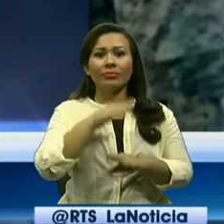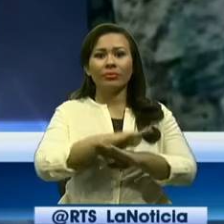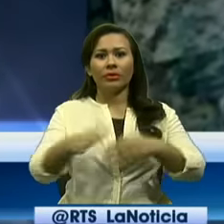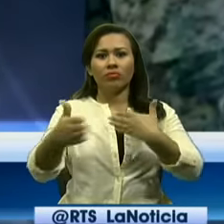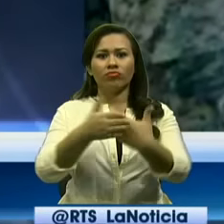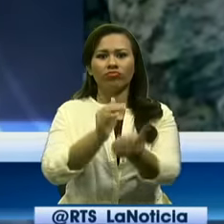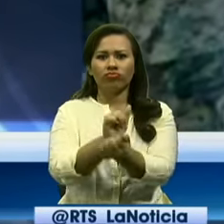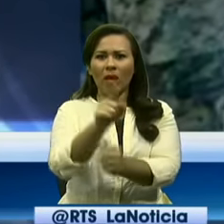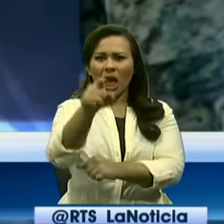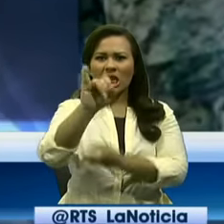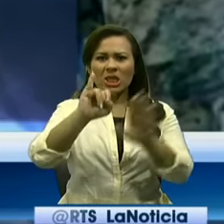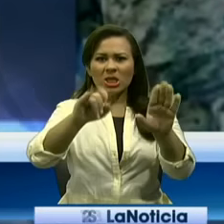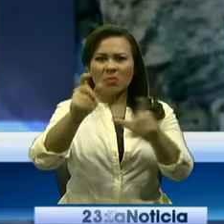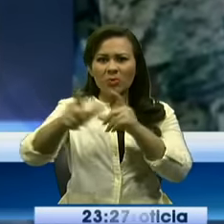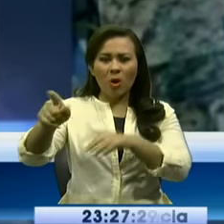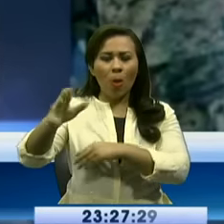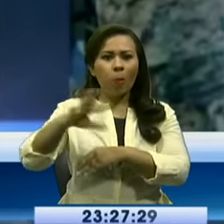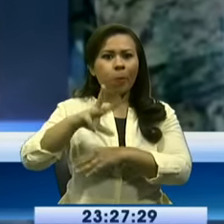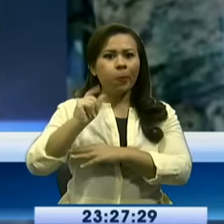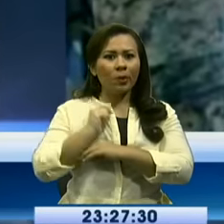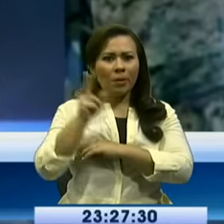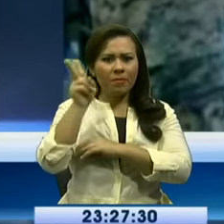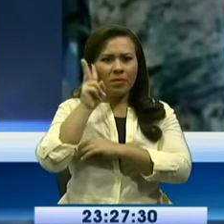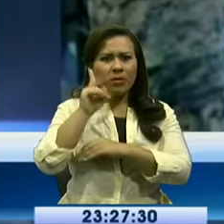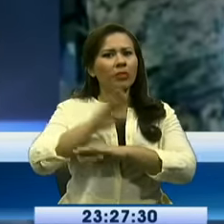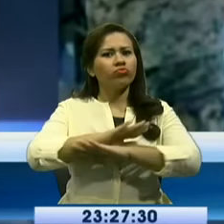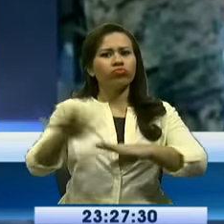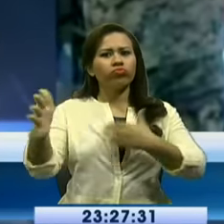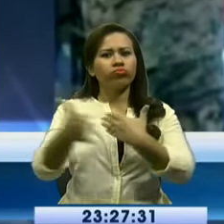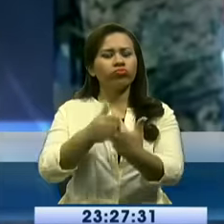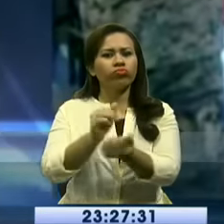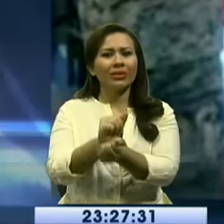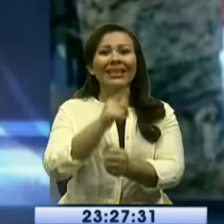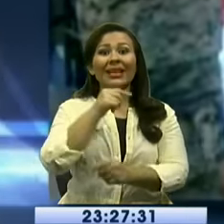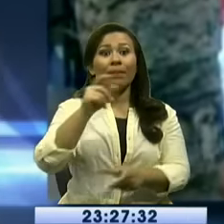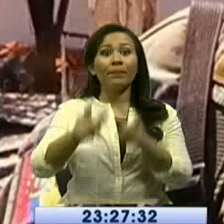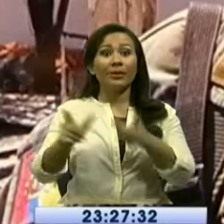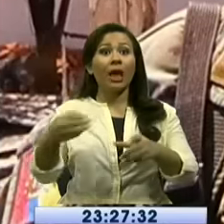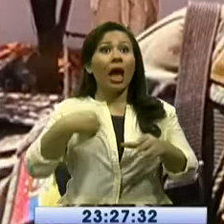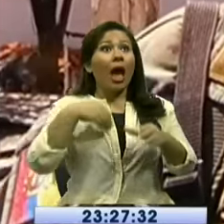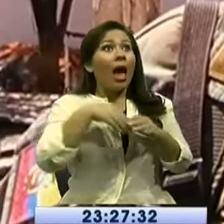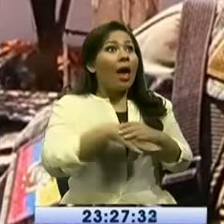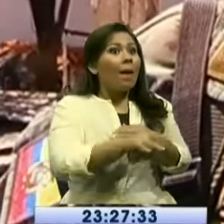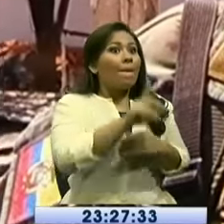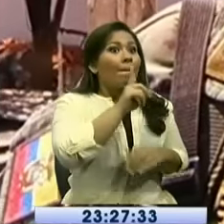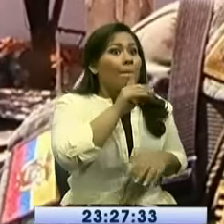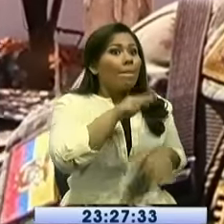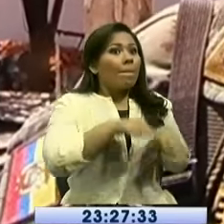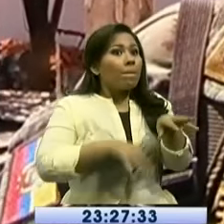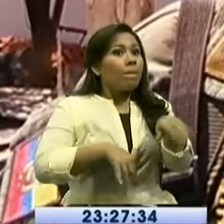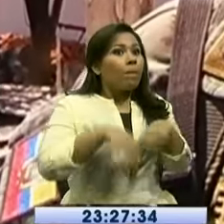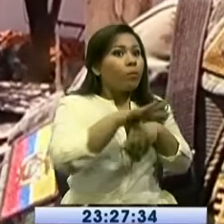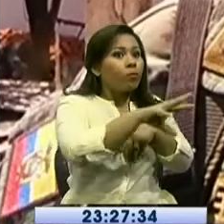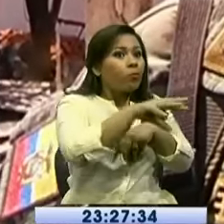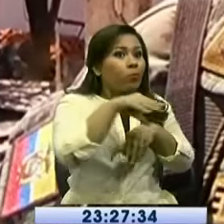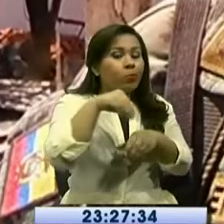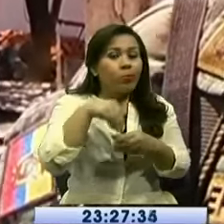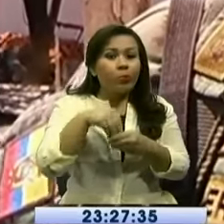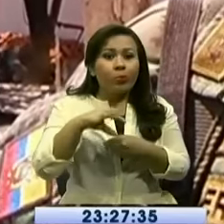6. Está viendo personas que están metiéndose a las viviendas, que están abandonadas y están